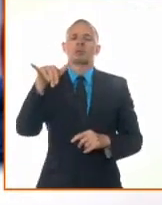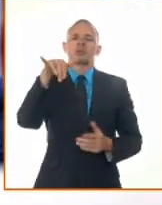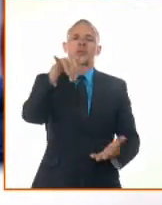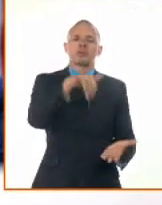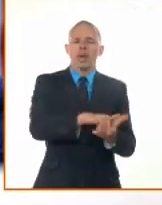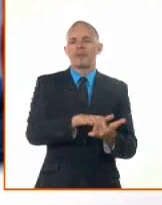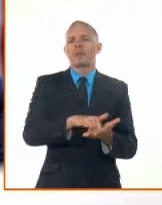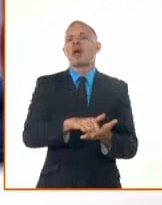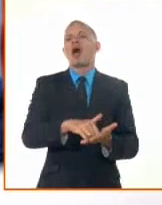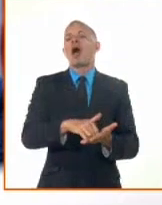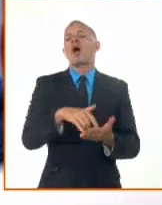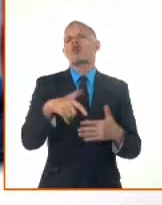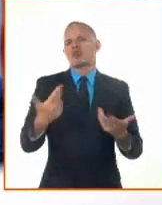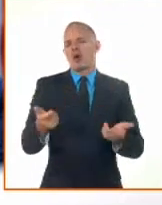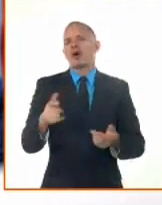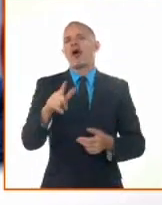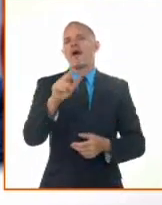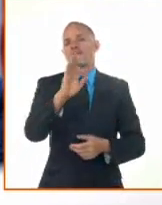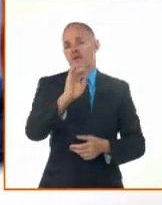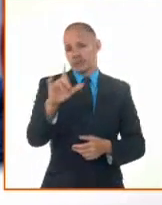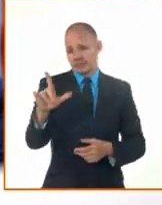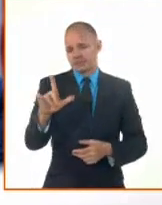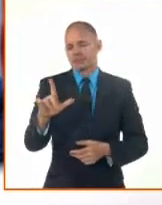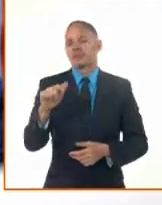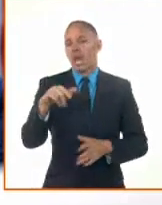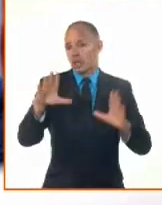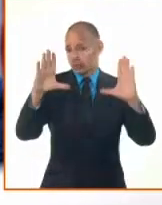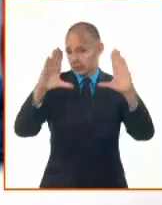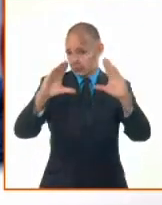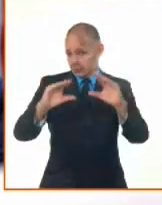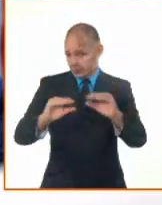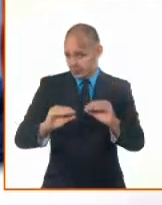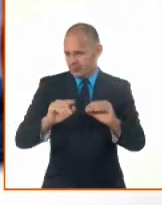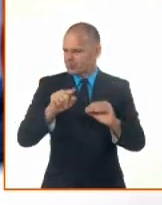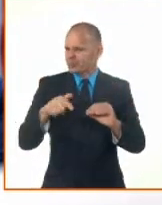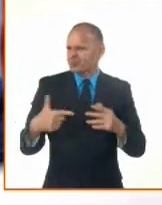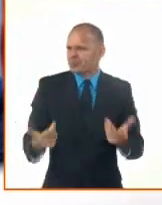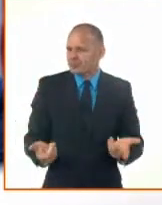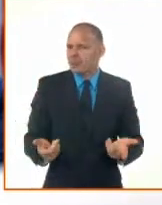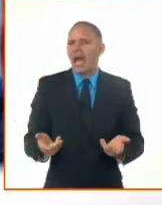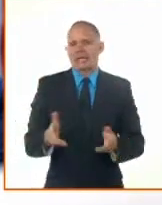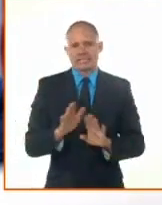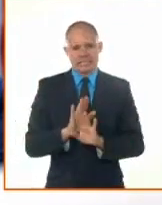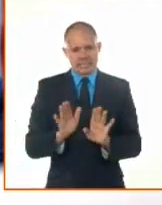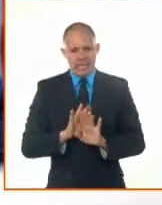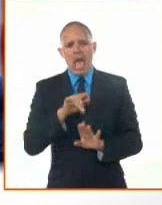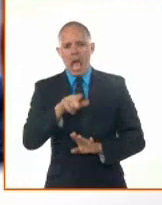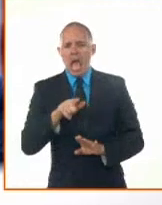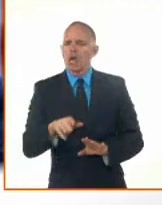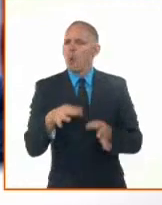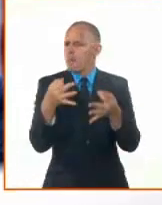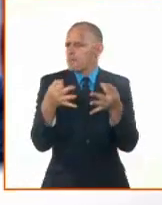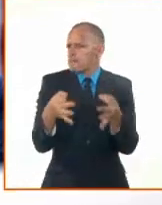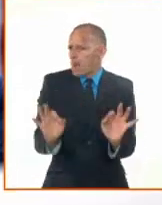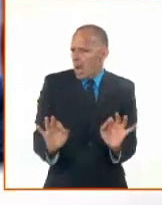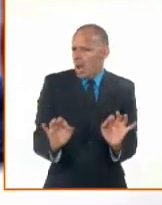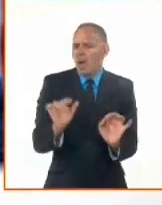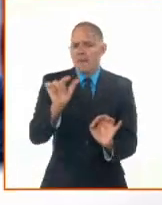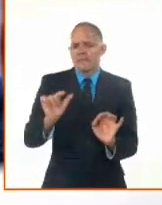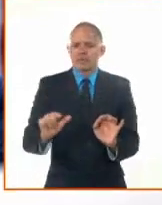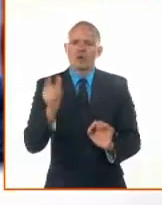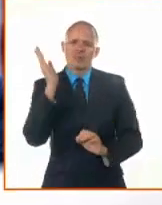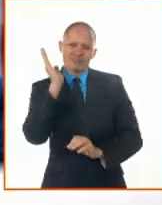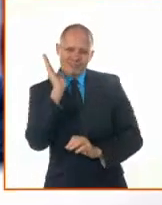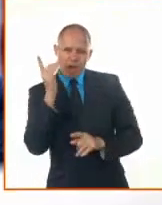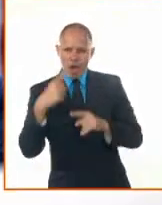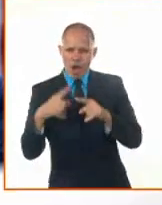Florida y allí por la noche sí hubo una recepción actividad de donantes políticos